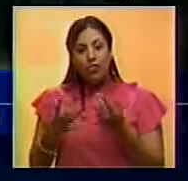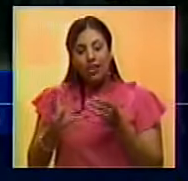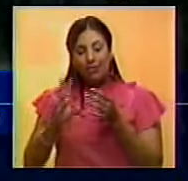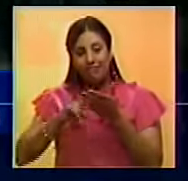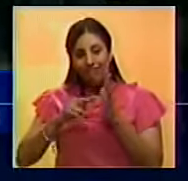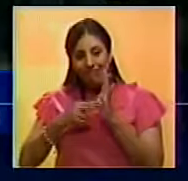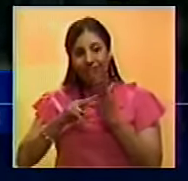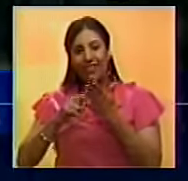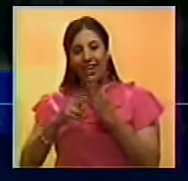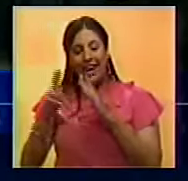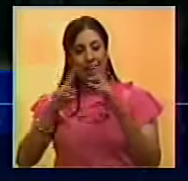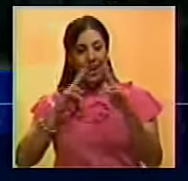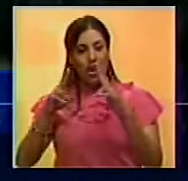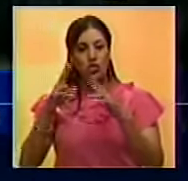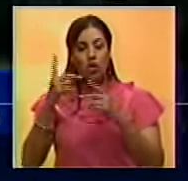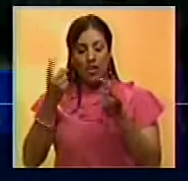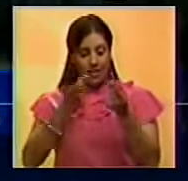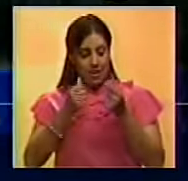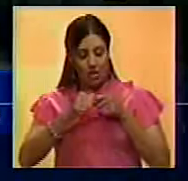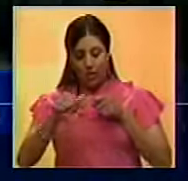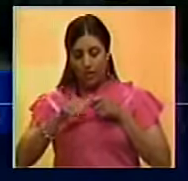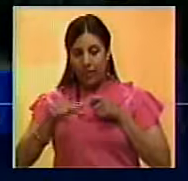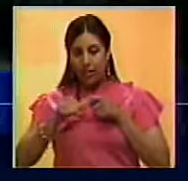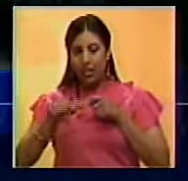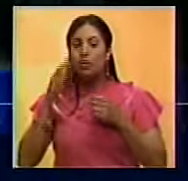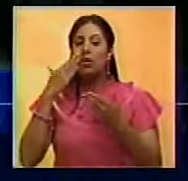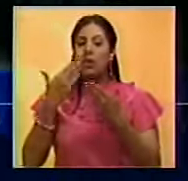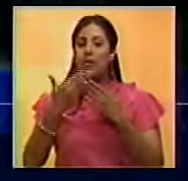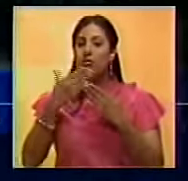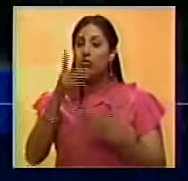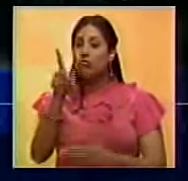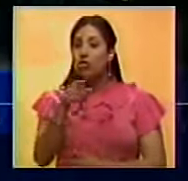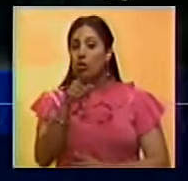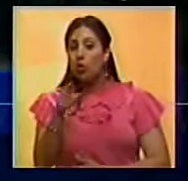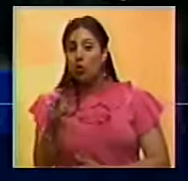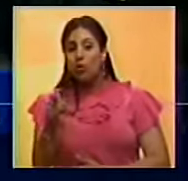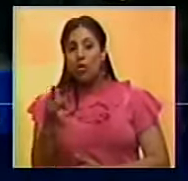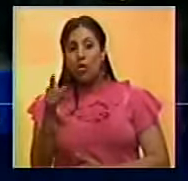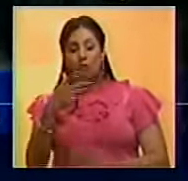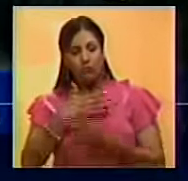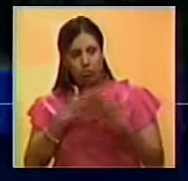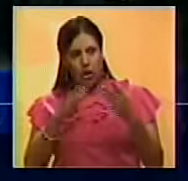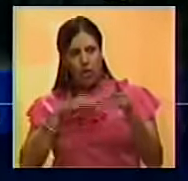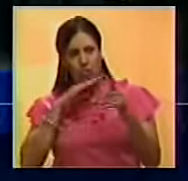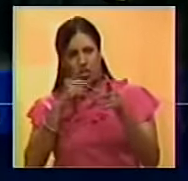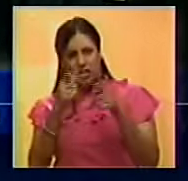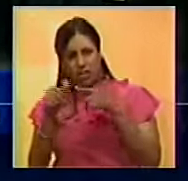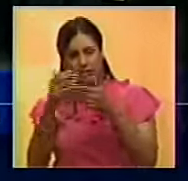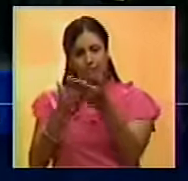correlacionar la relación de dinero en efectivo y verificar la